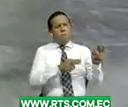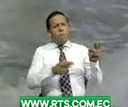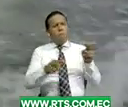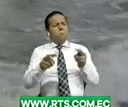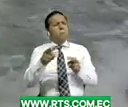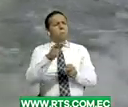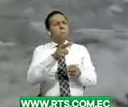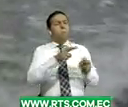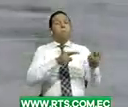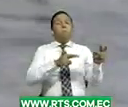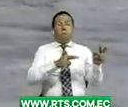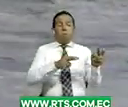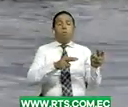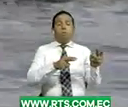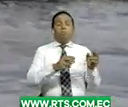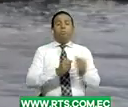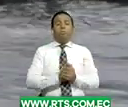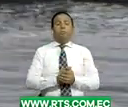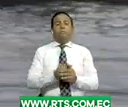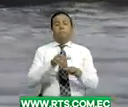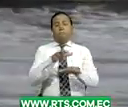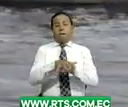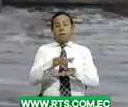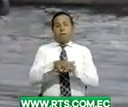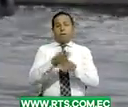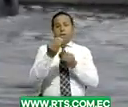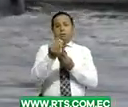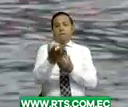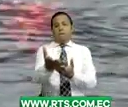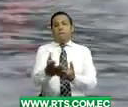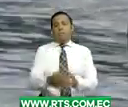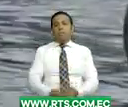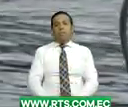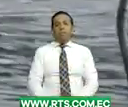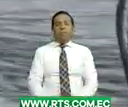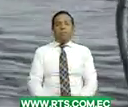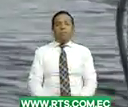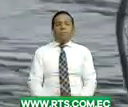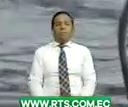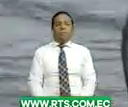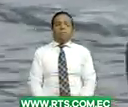de nave nodriza. Desde Machala, informó Richard Ceballos.